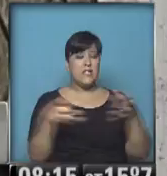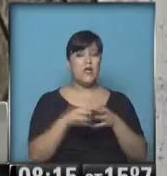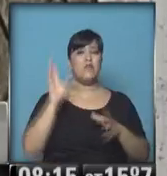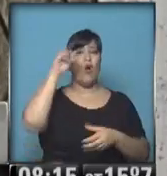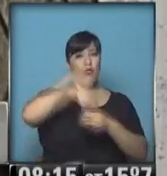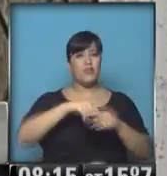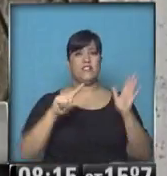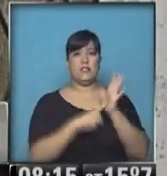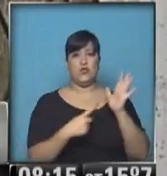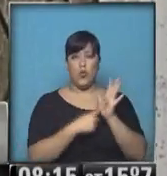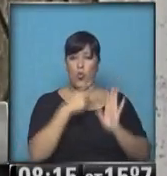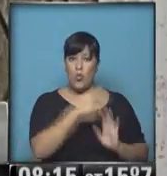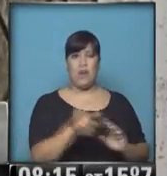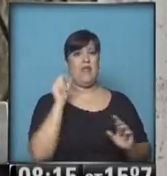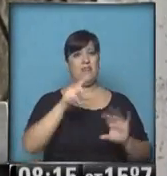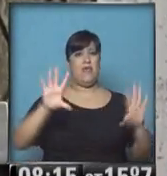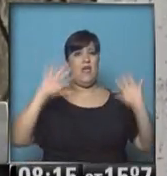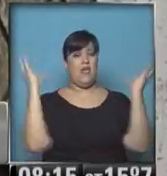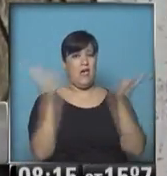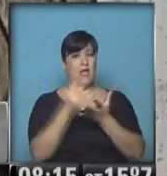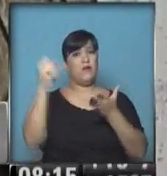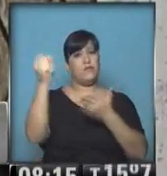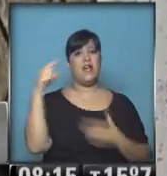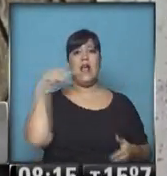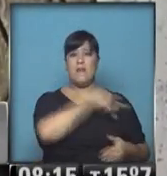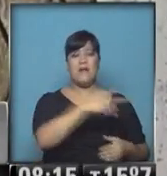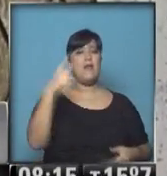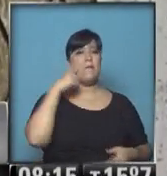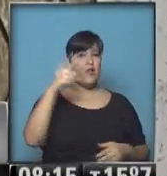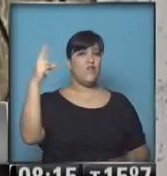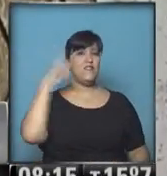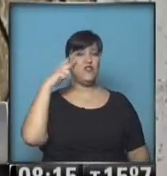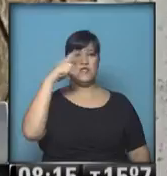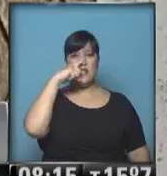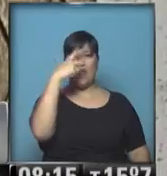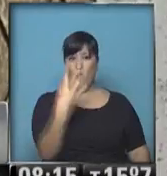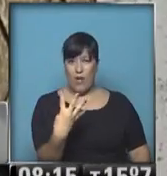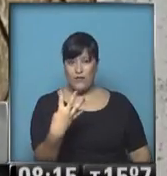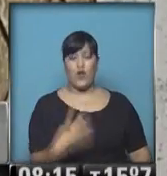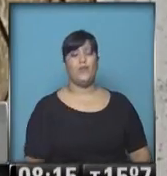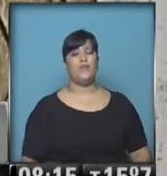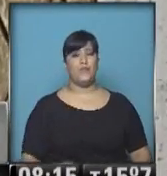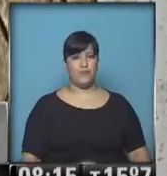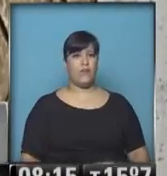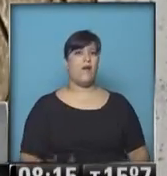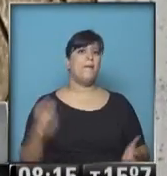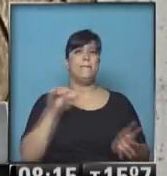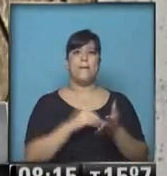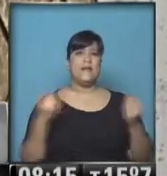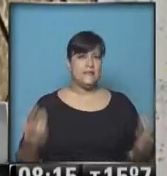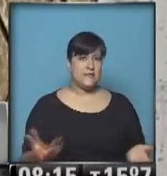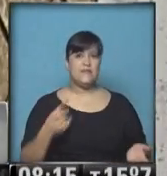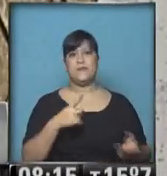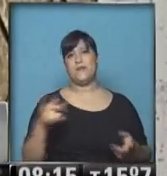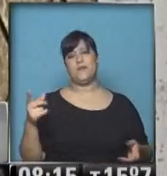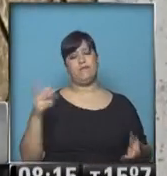disputó la copa del mundo en alemania en 1974 bueno qué más agregar a la